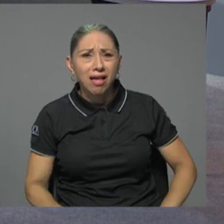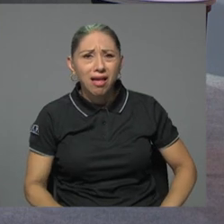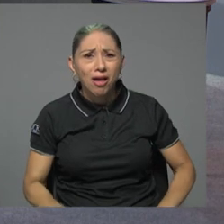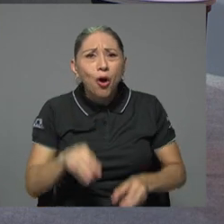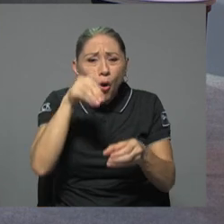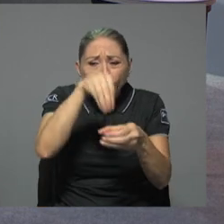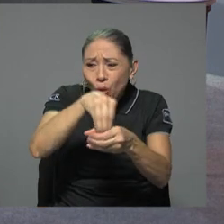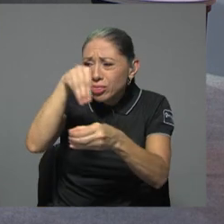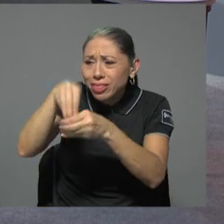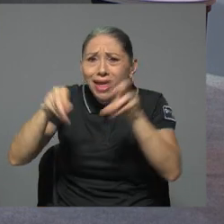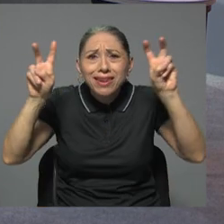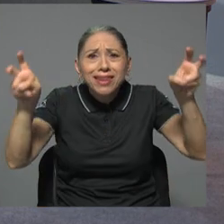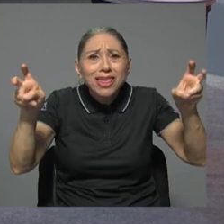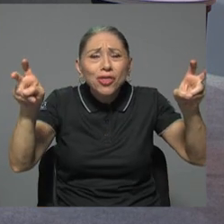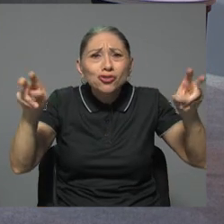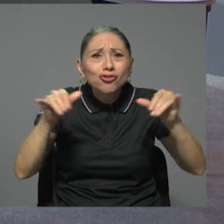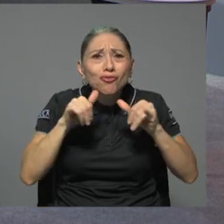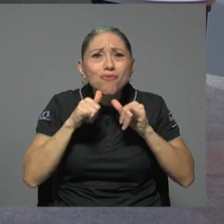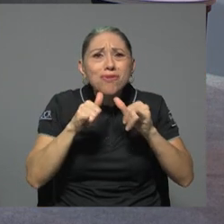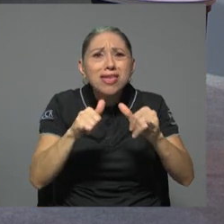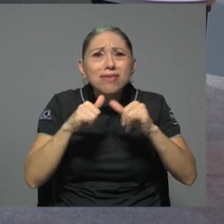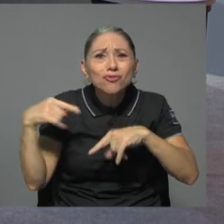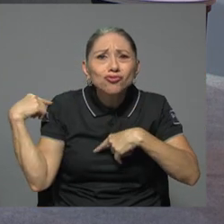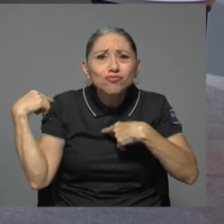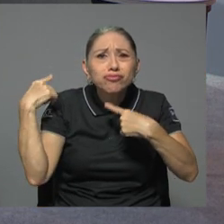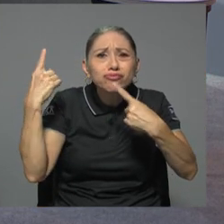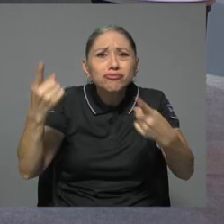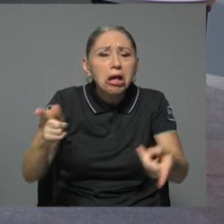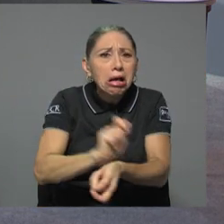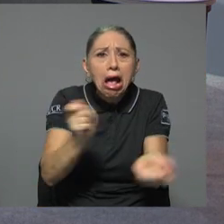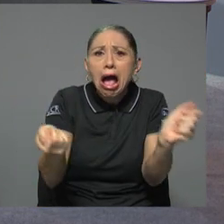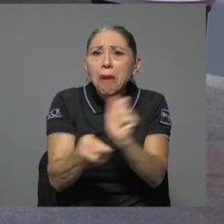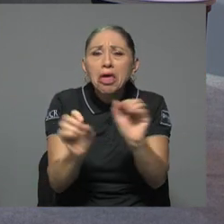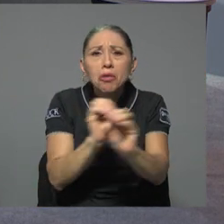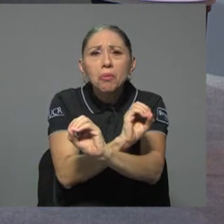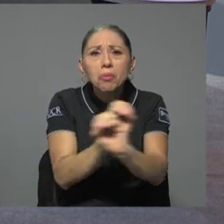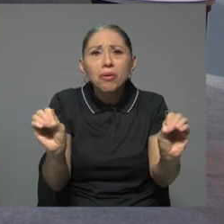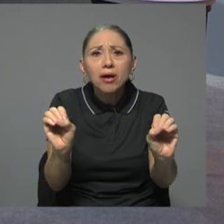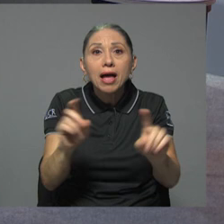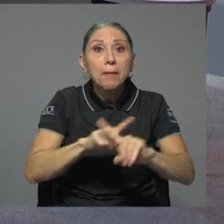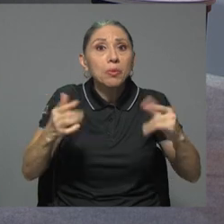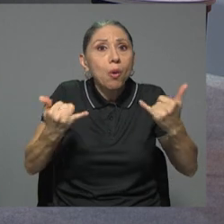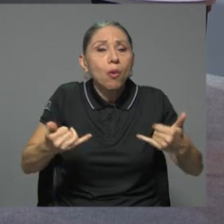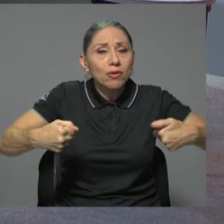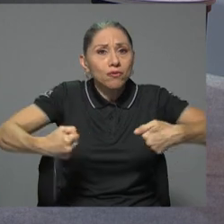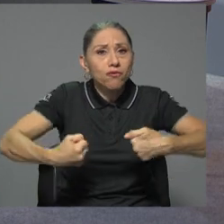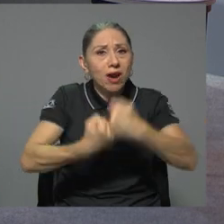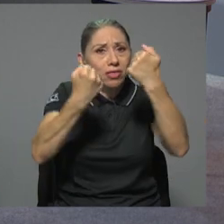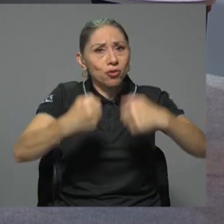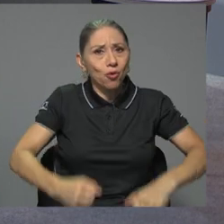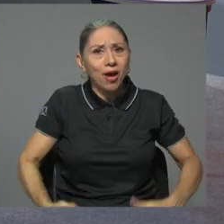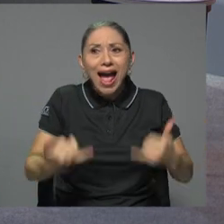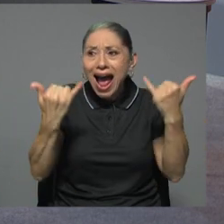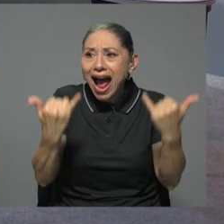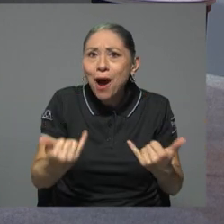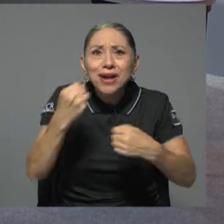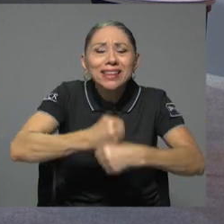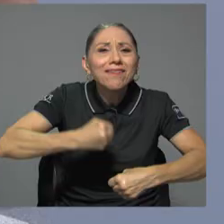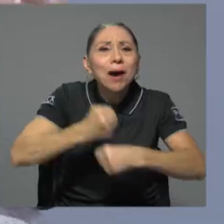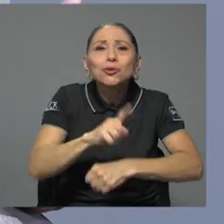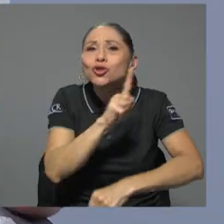han cambiado no han cambiado cuando tenemos el reto de que hoy día no es memoria sino